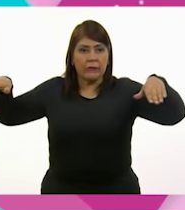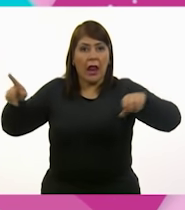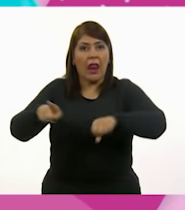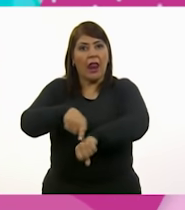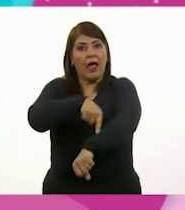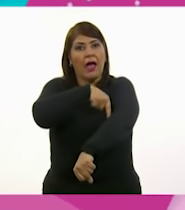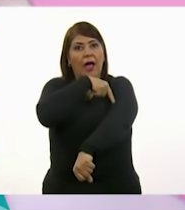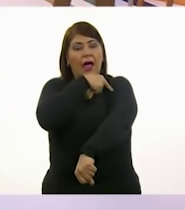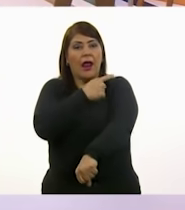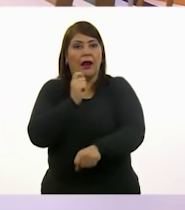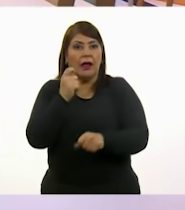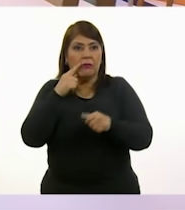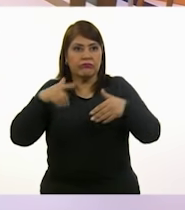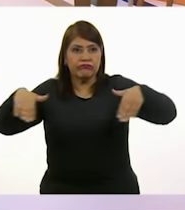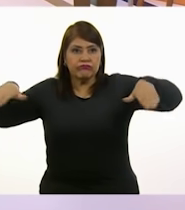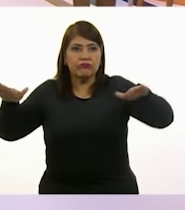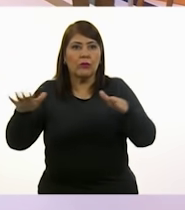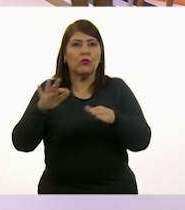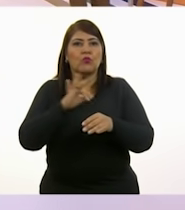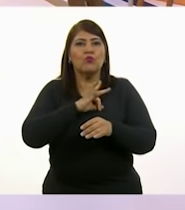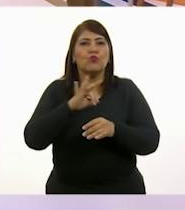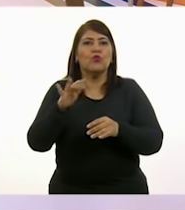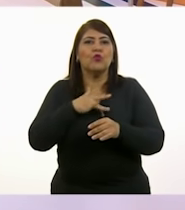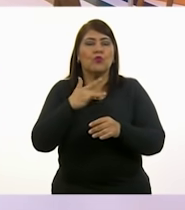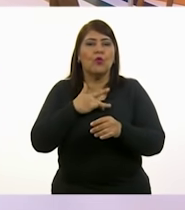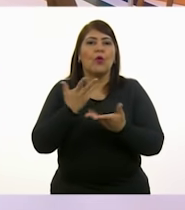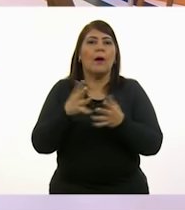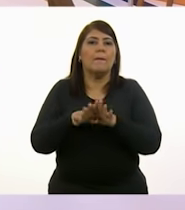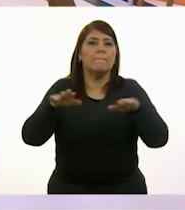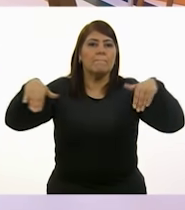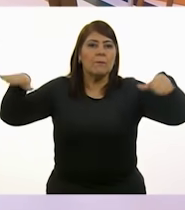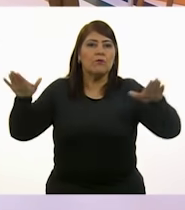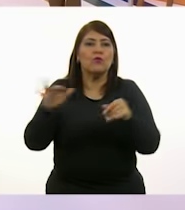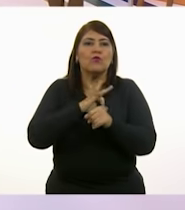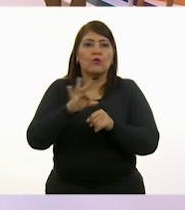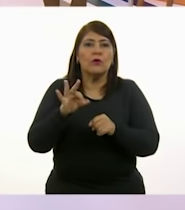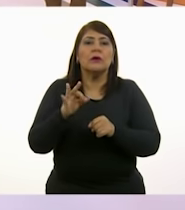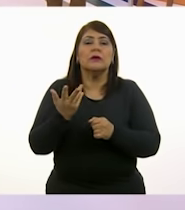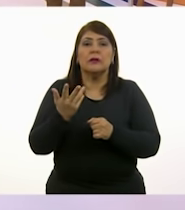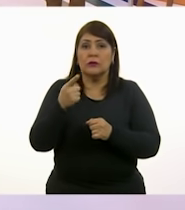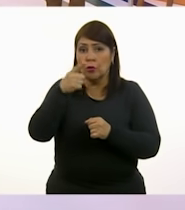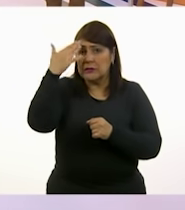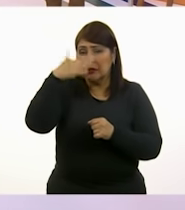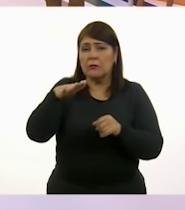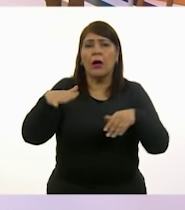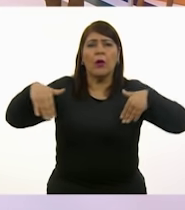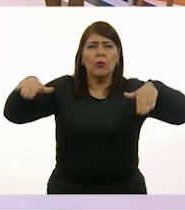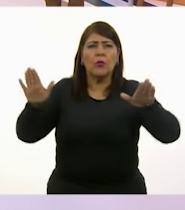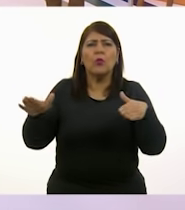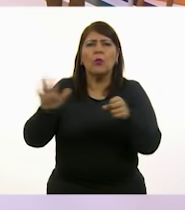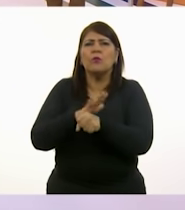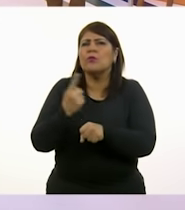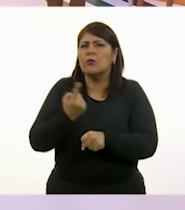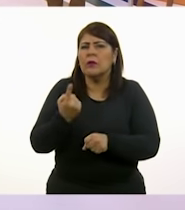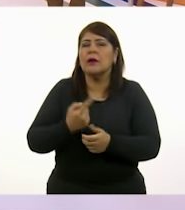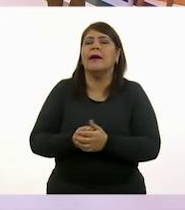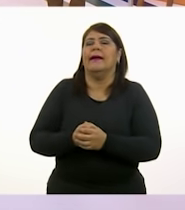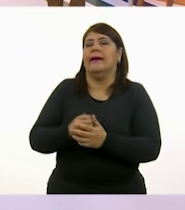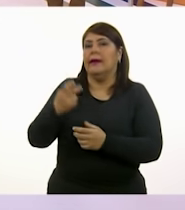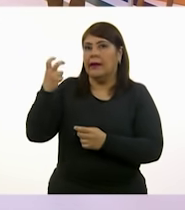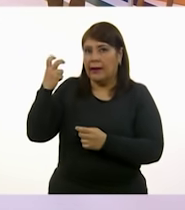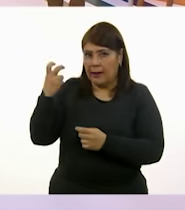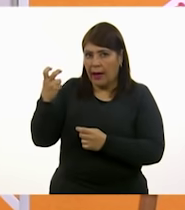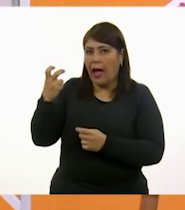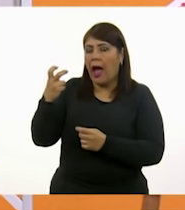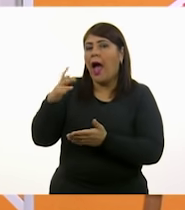le permite volar ¿Tú sabes por qué puede volar un águila, Pepe? Pues puede volar porque tiene unas alas muy